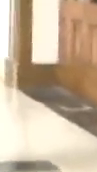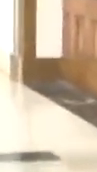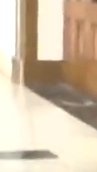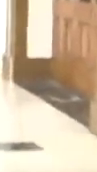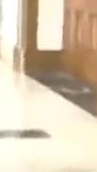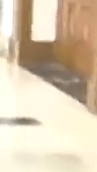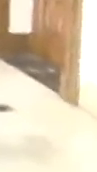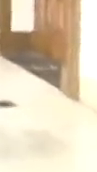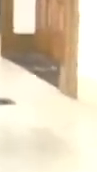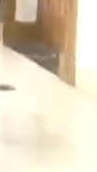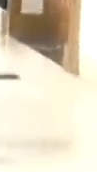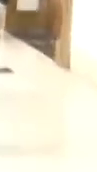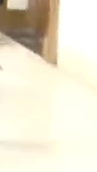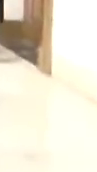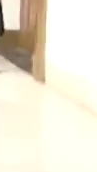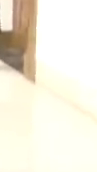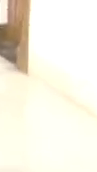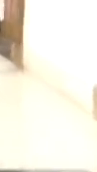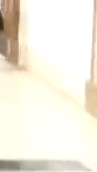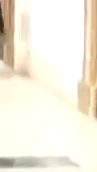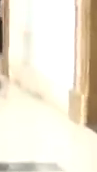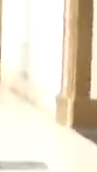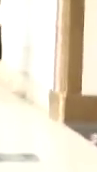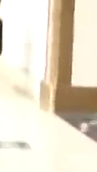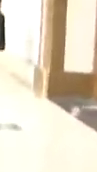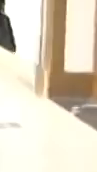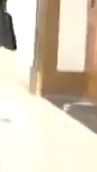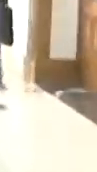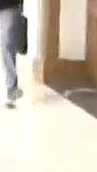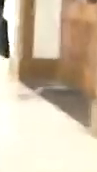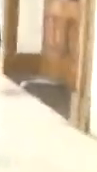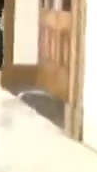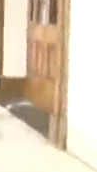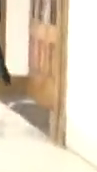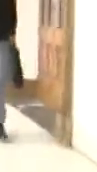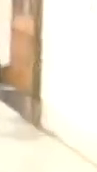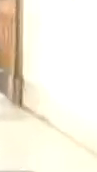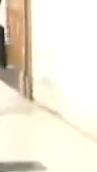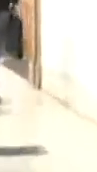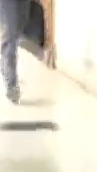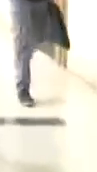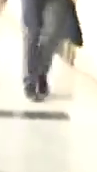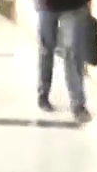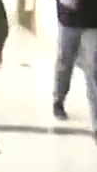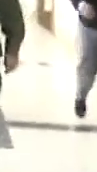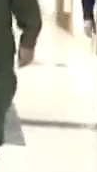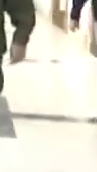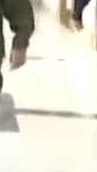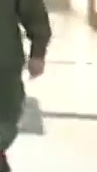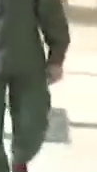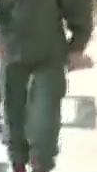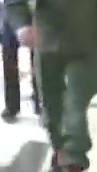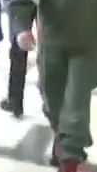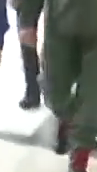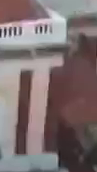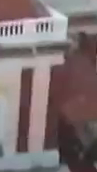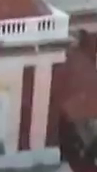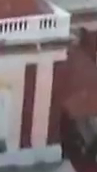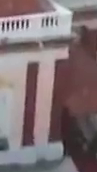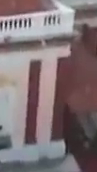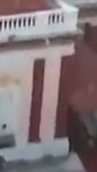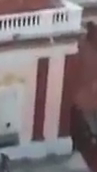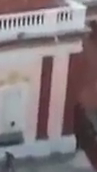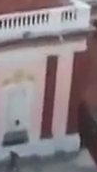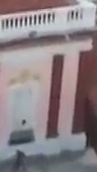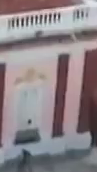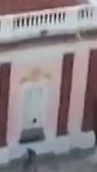miraflores allí lo tienen en caracas donde se estará llevando a cabo la plenaria extraordinaria del primer consejo federal